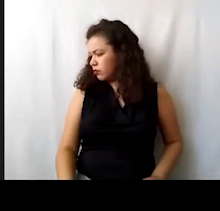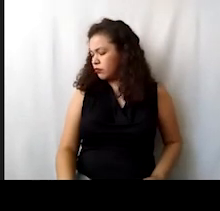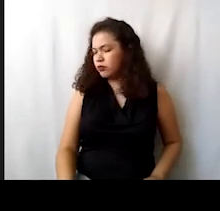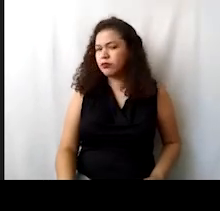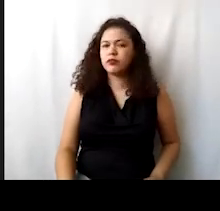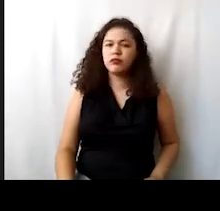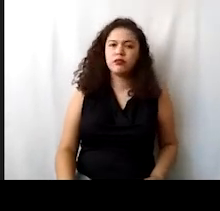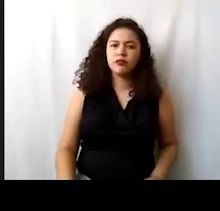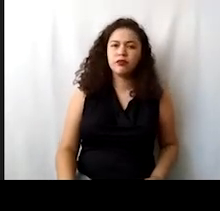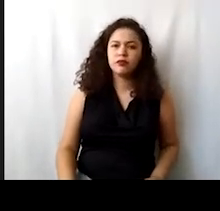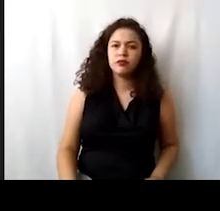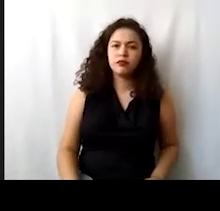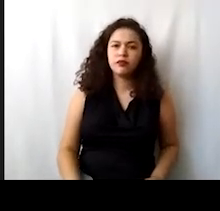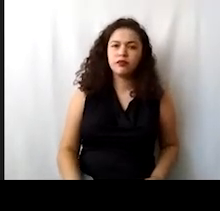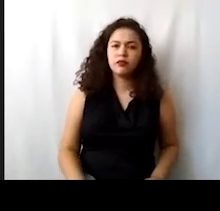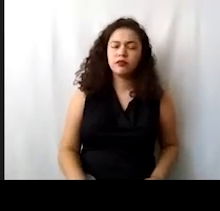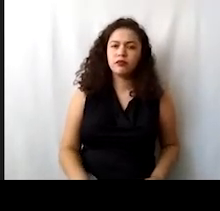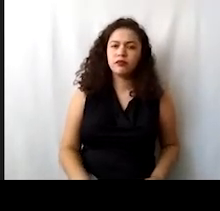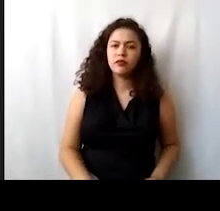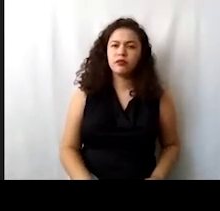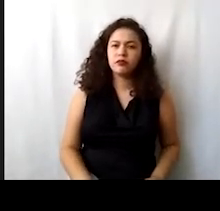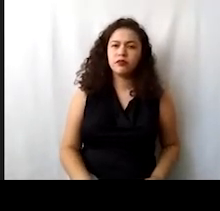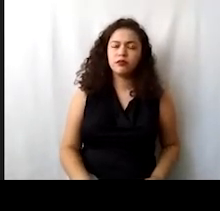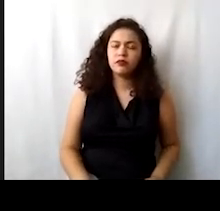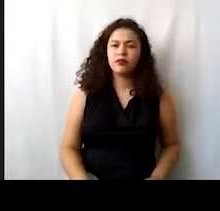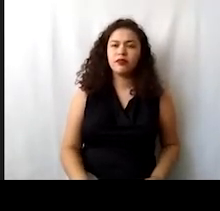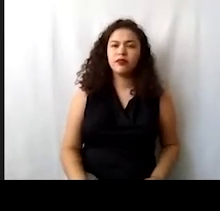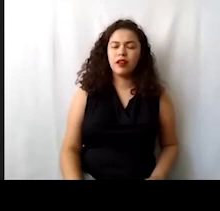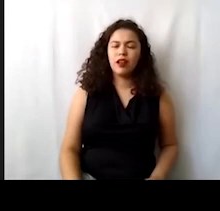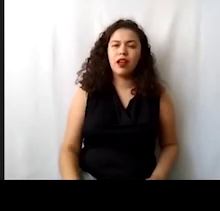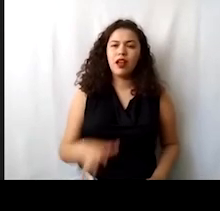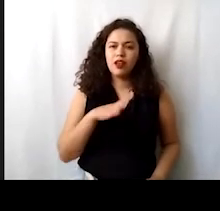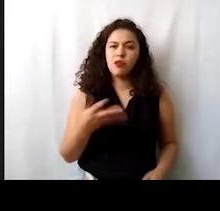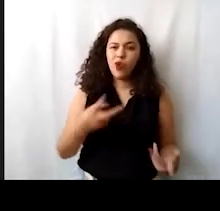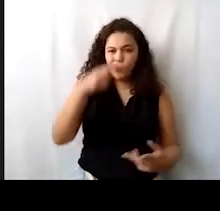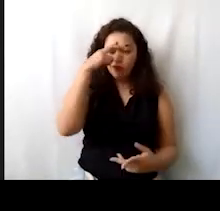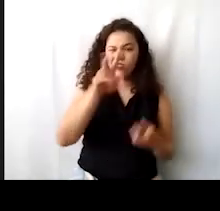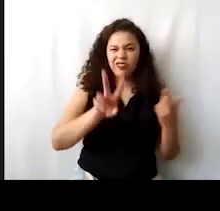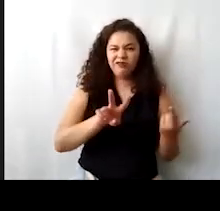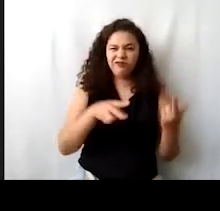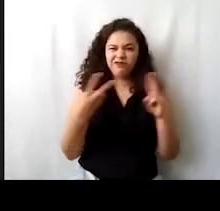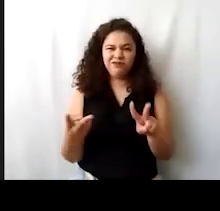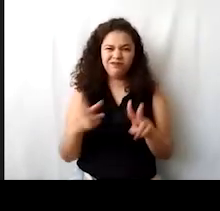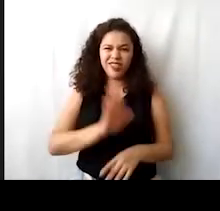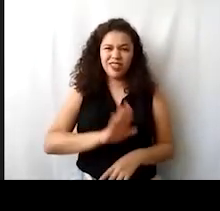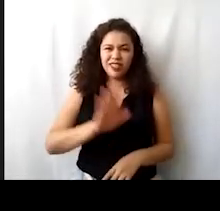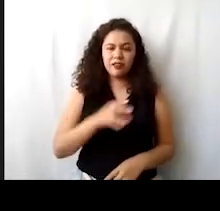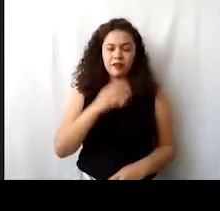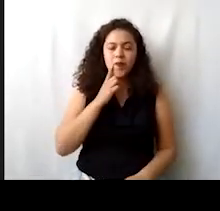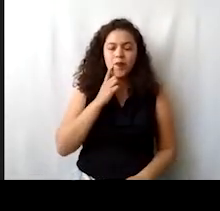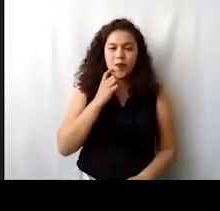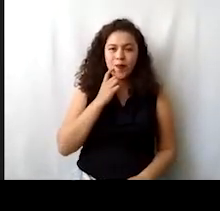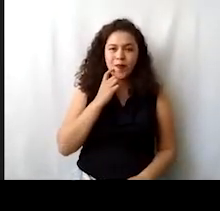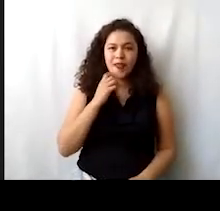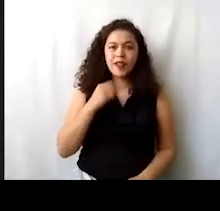Y vivimos una paradójica, como que vivimos un México al revés, ¿no? Los que tratamos de hacer o tener